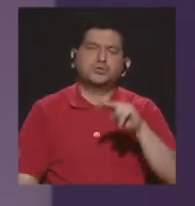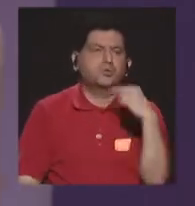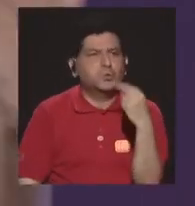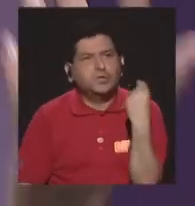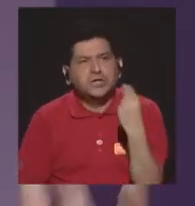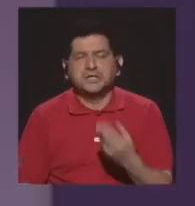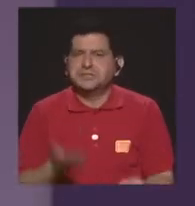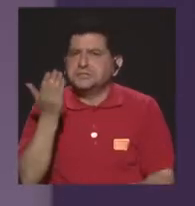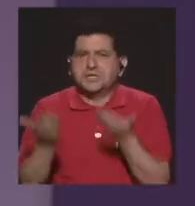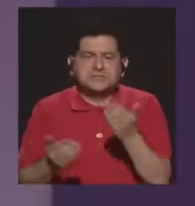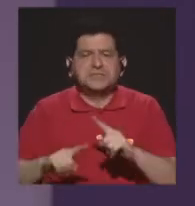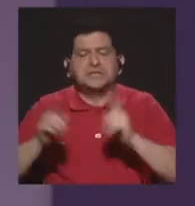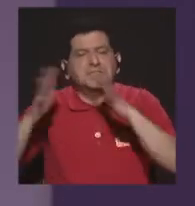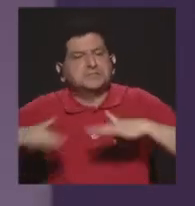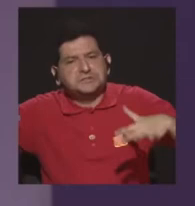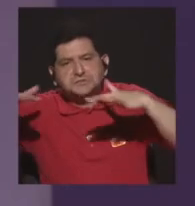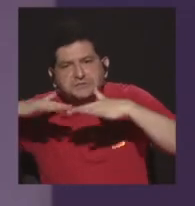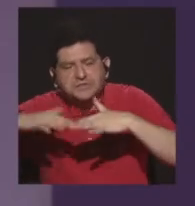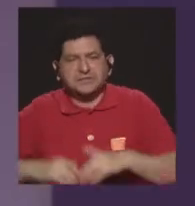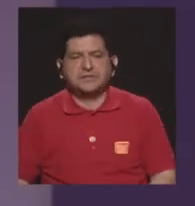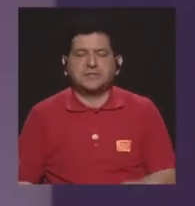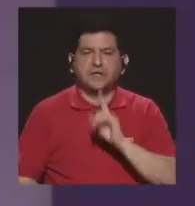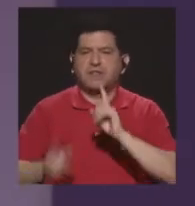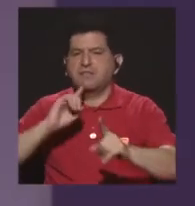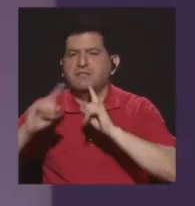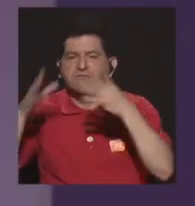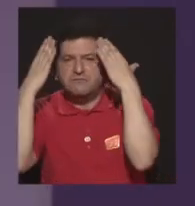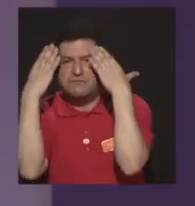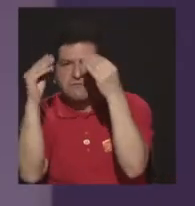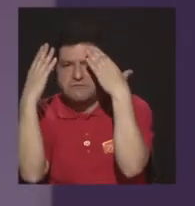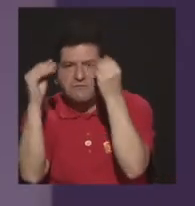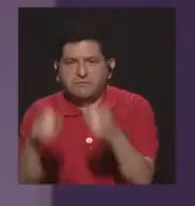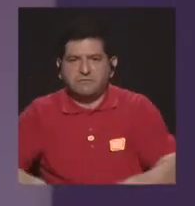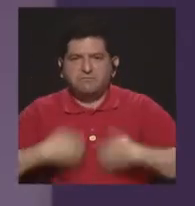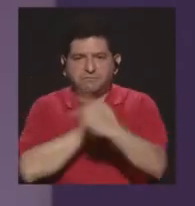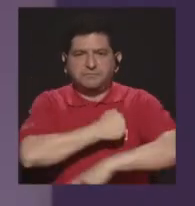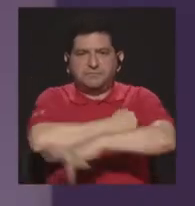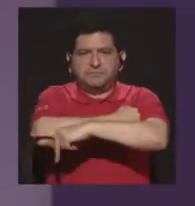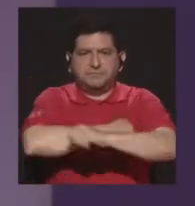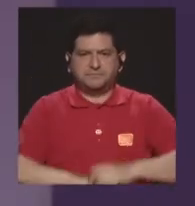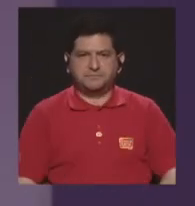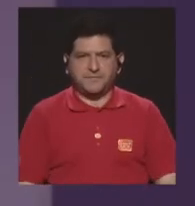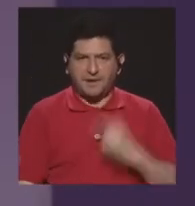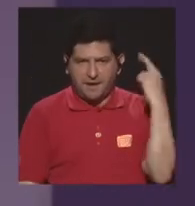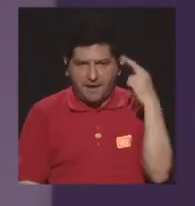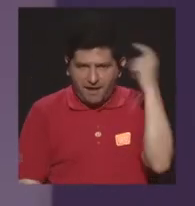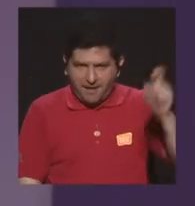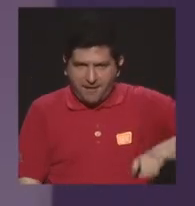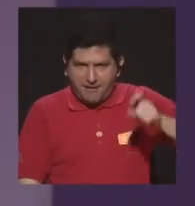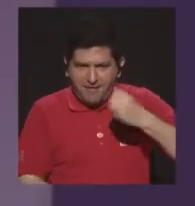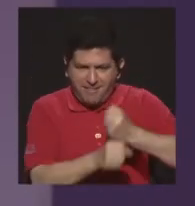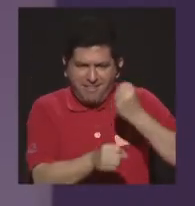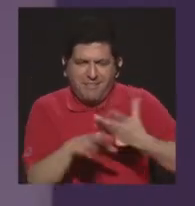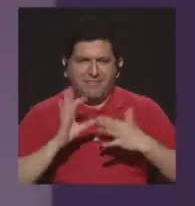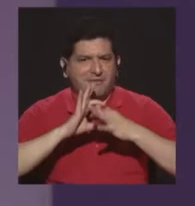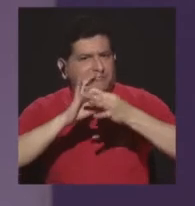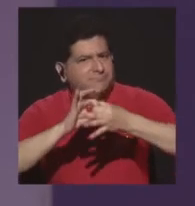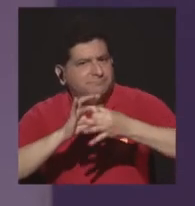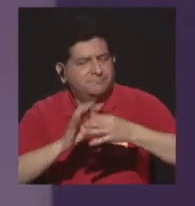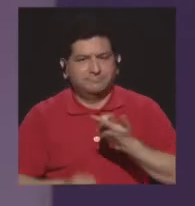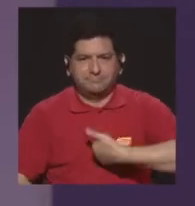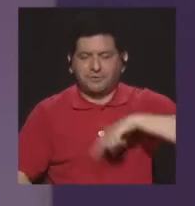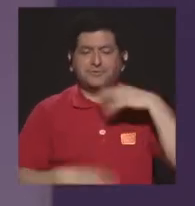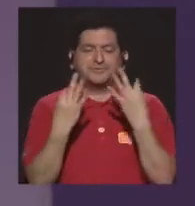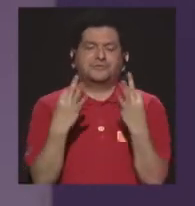o los diferentes espacios de divulgación de información que existen en el país. Para esto es necesario un trabajo conjunto y es lo que